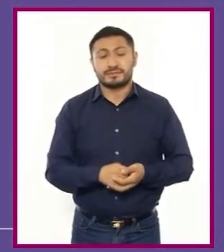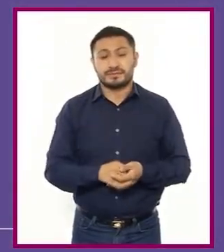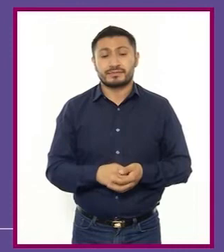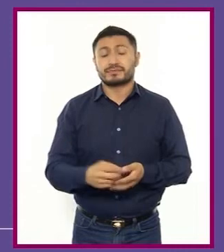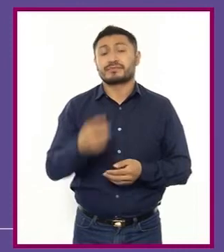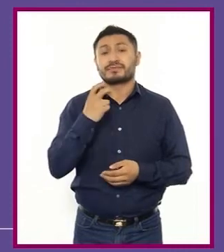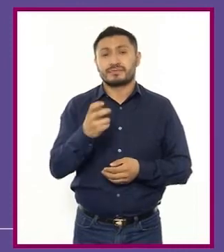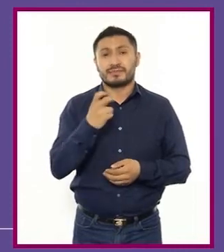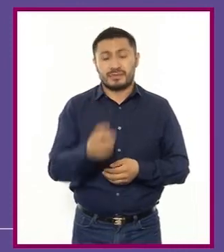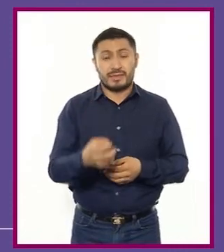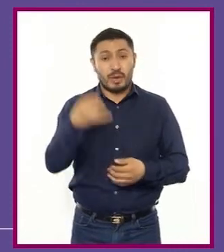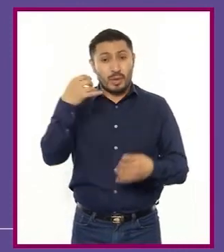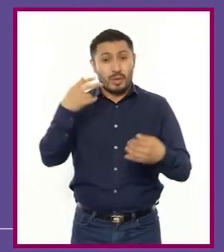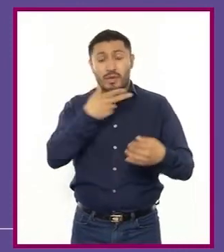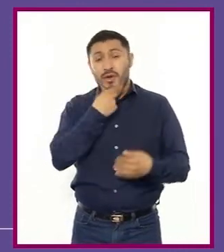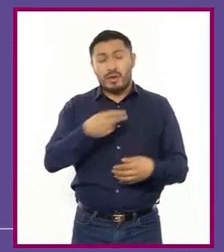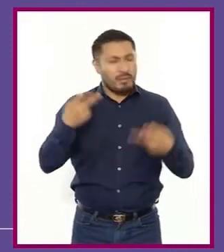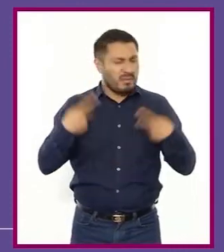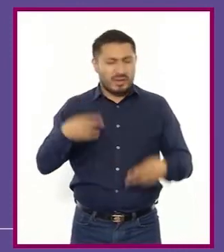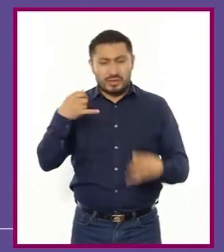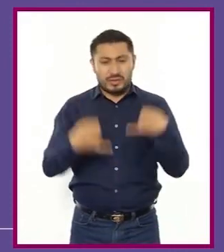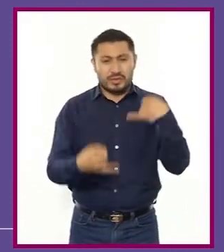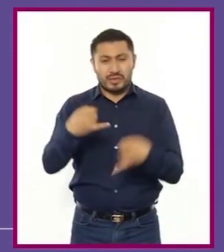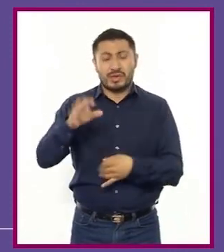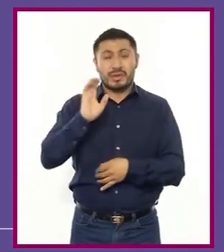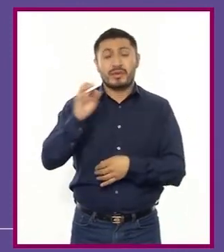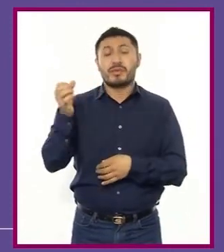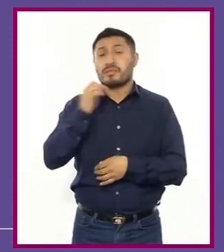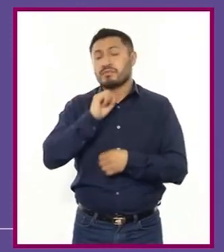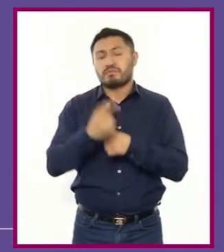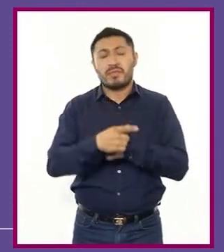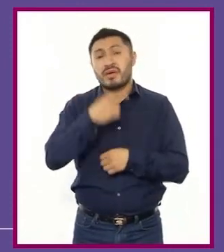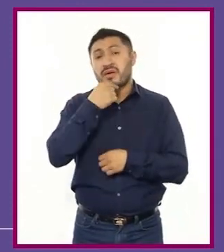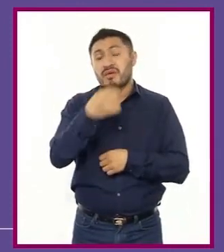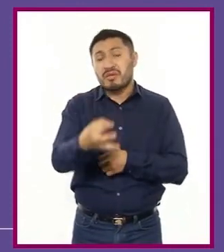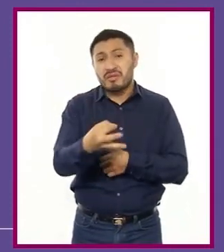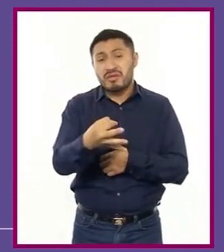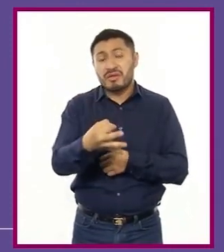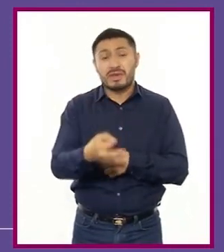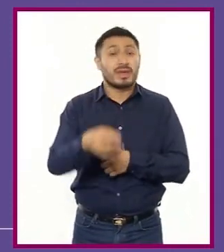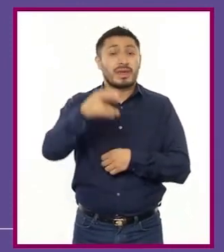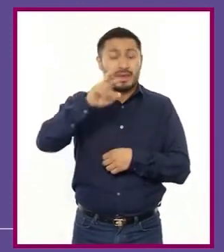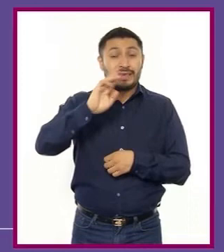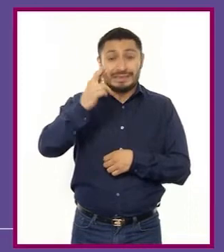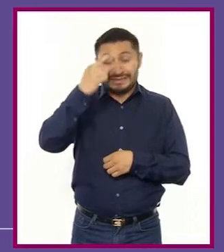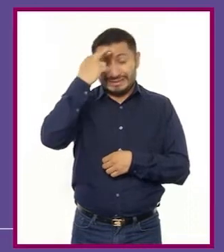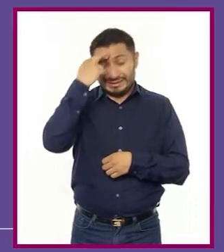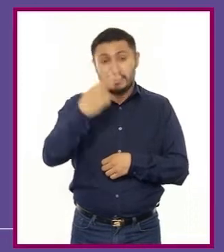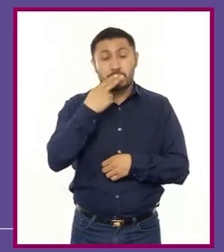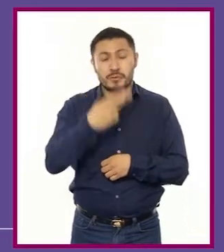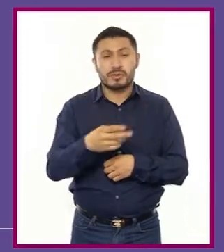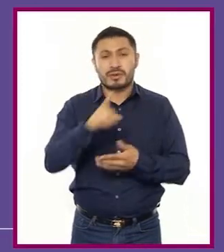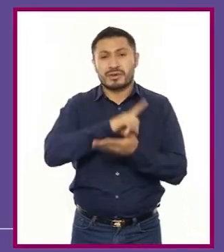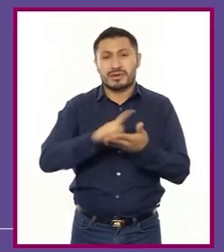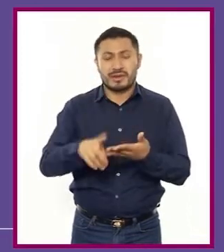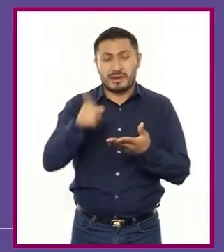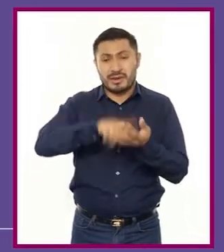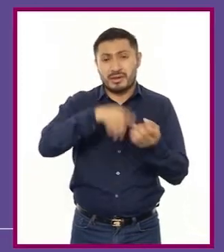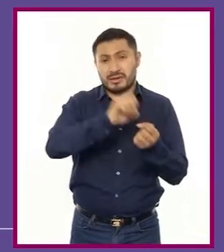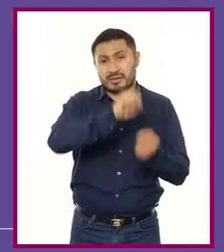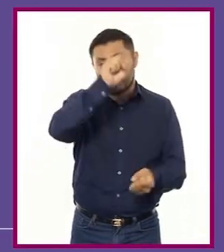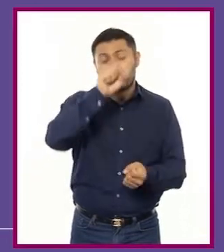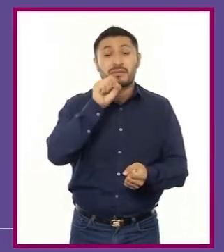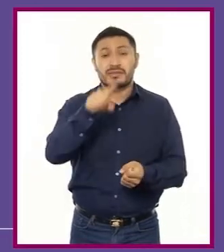Por eso, los jueces, al dictar una resolución de un caso, no solo toman en consideración los derechos